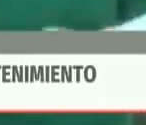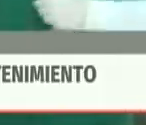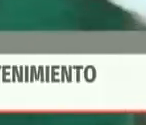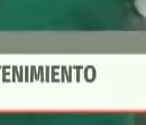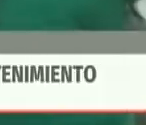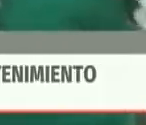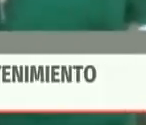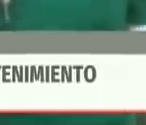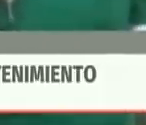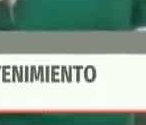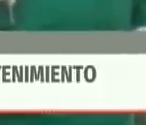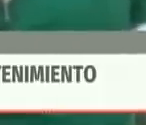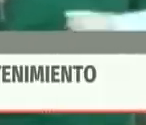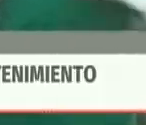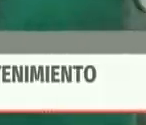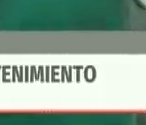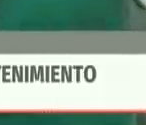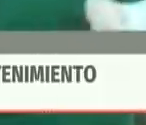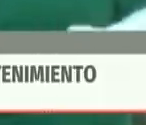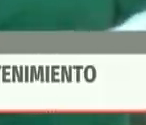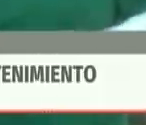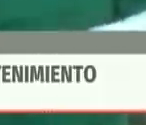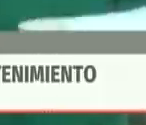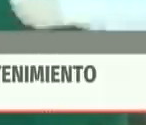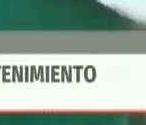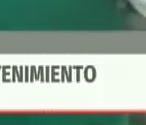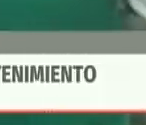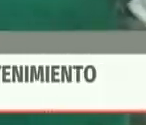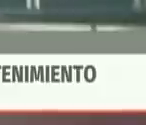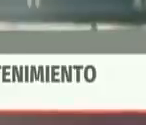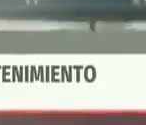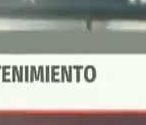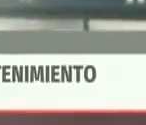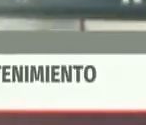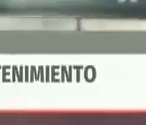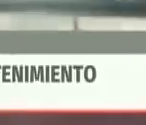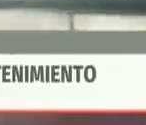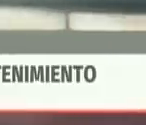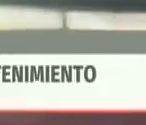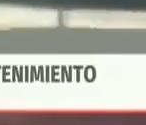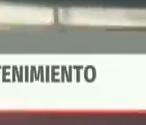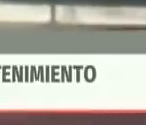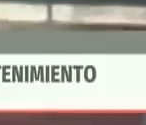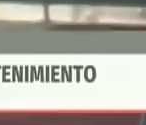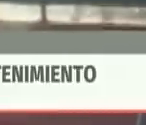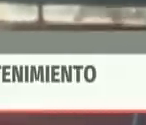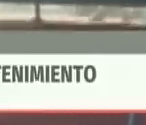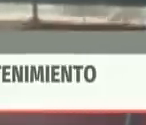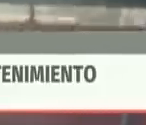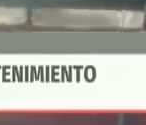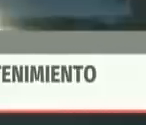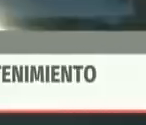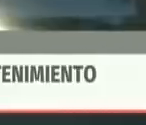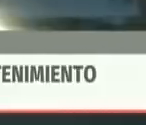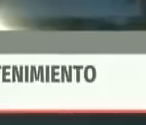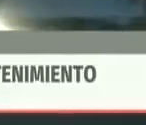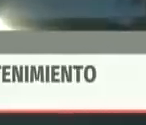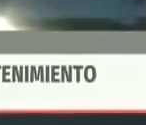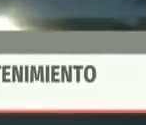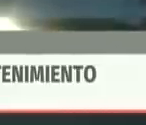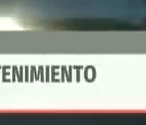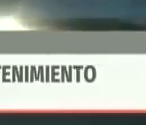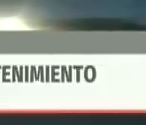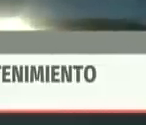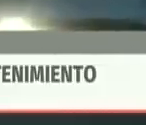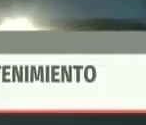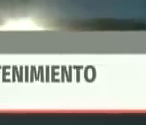trabajo articulado entre gobierno regional y los gobiernos municipales se están cumpliendo a lo largo